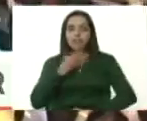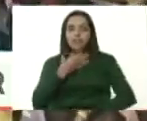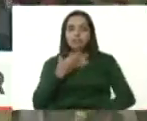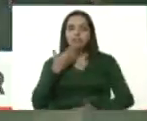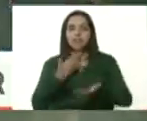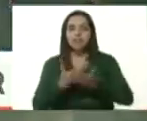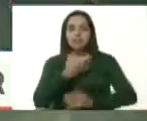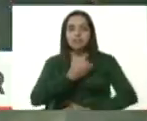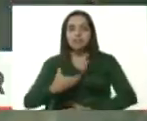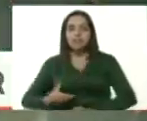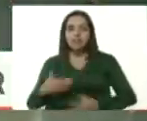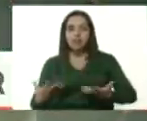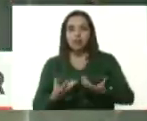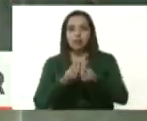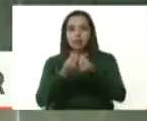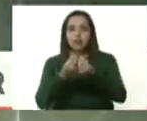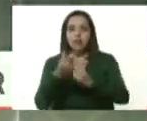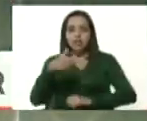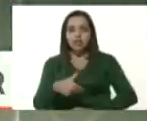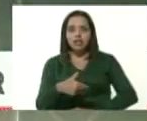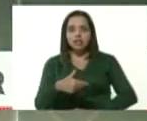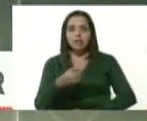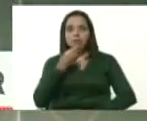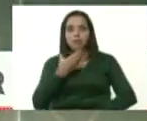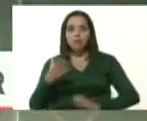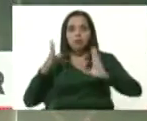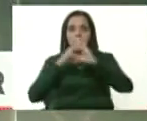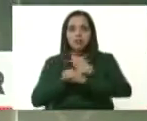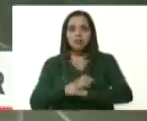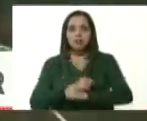Gracias, presidente, por acompañarnos en esta bonita noche.